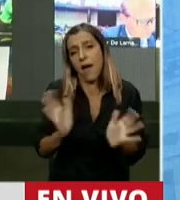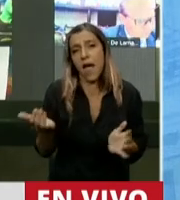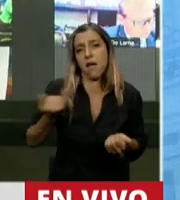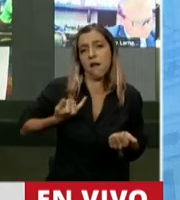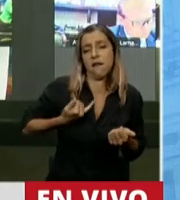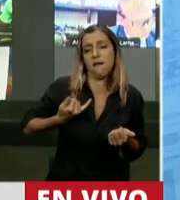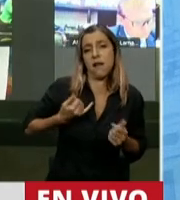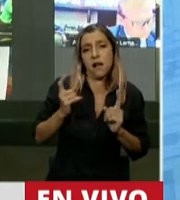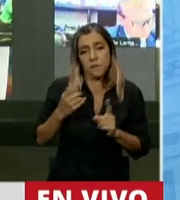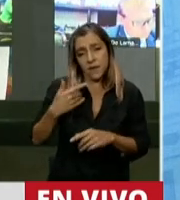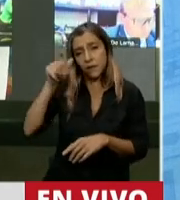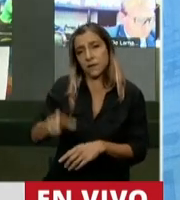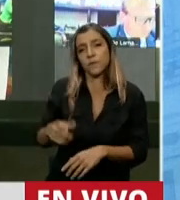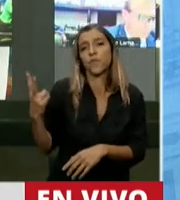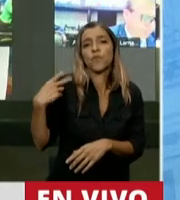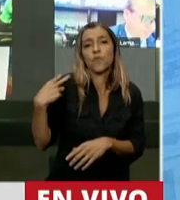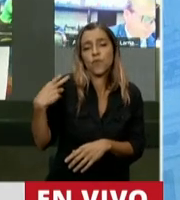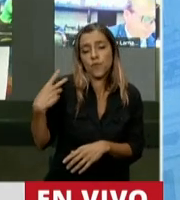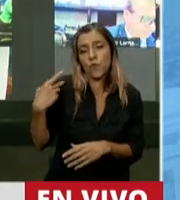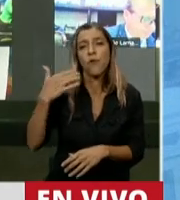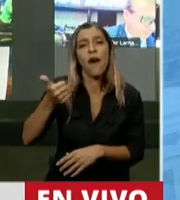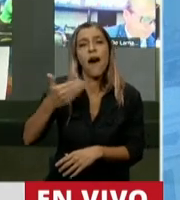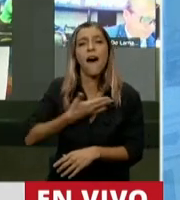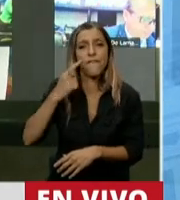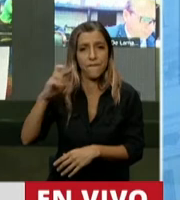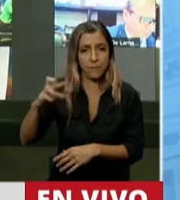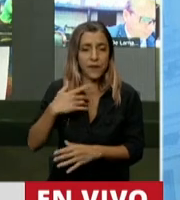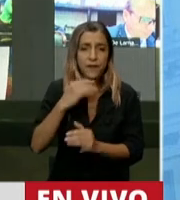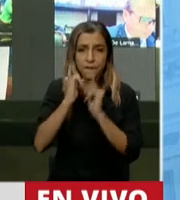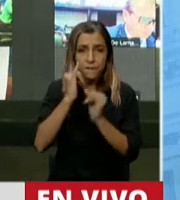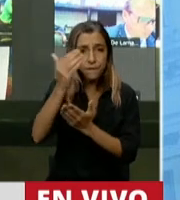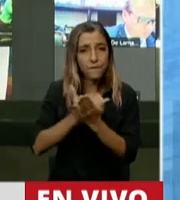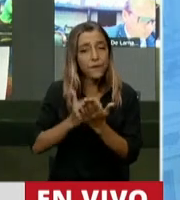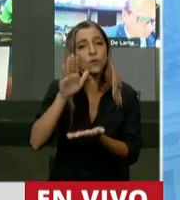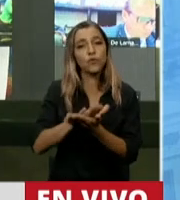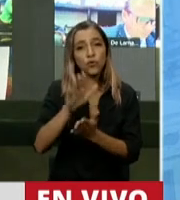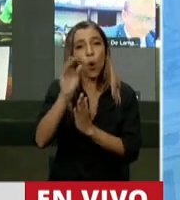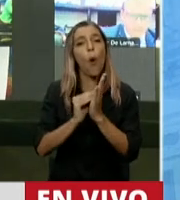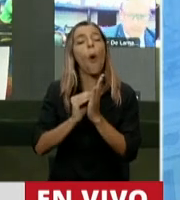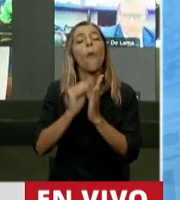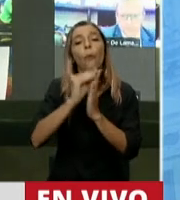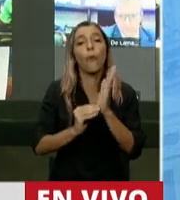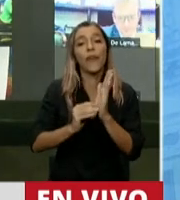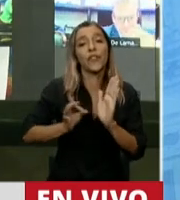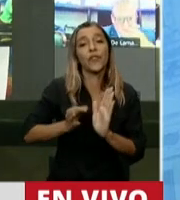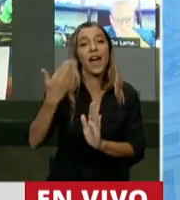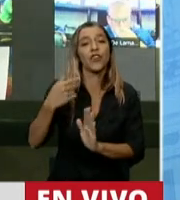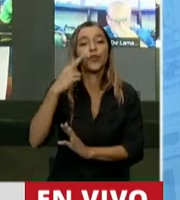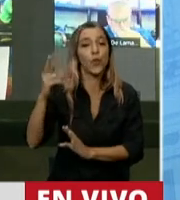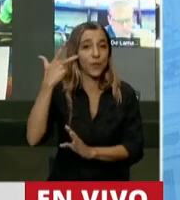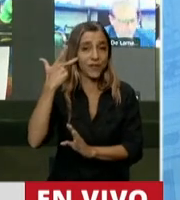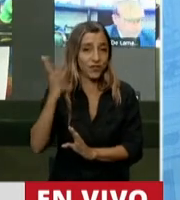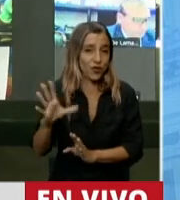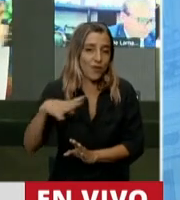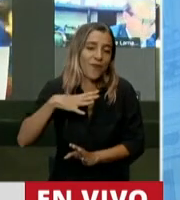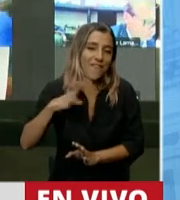la jefa de la AFIP, y fue en base a datos del cierre del 2018, porque todavía no estaban las